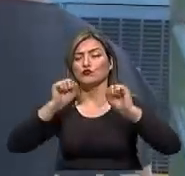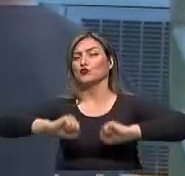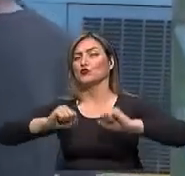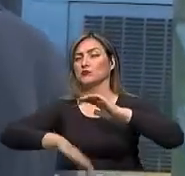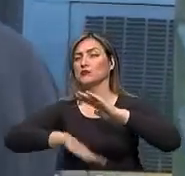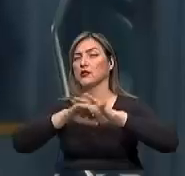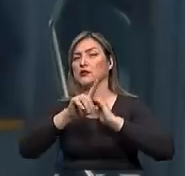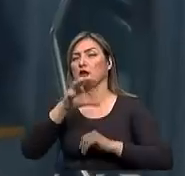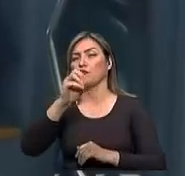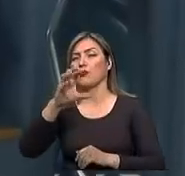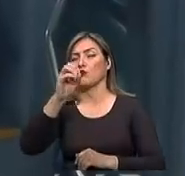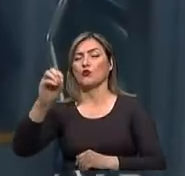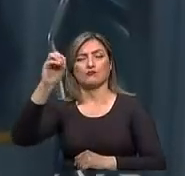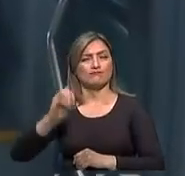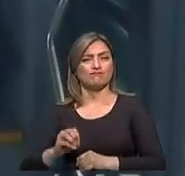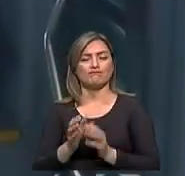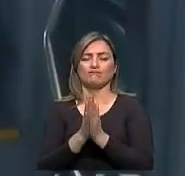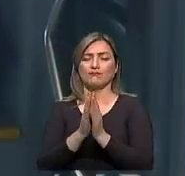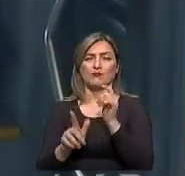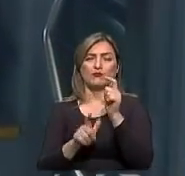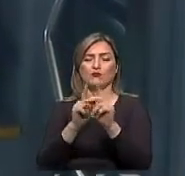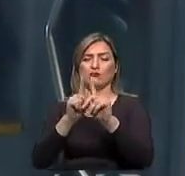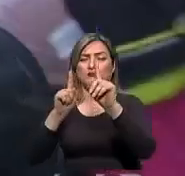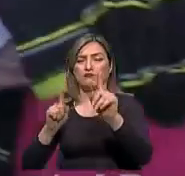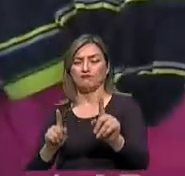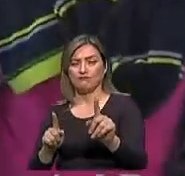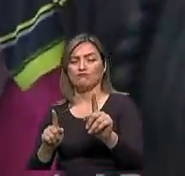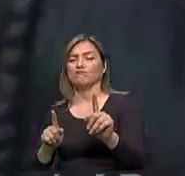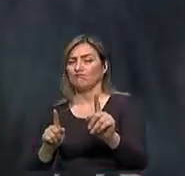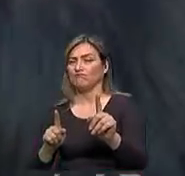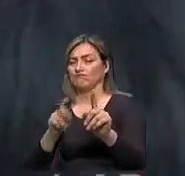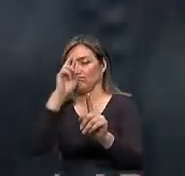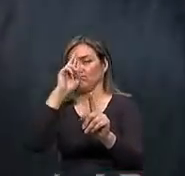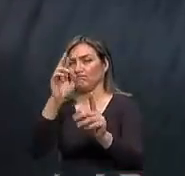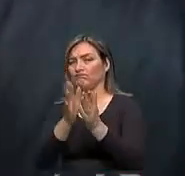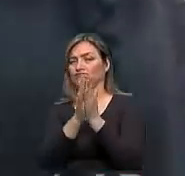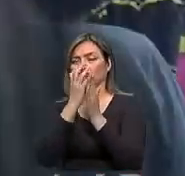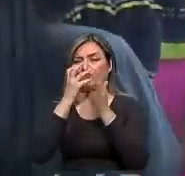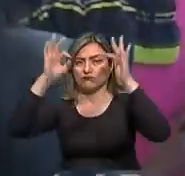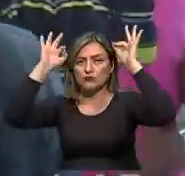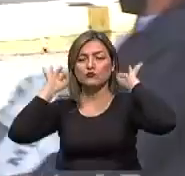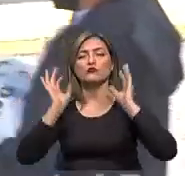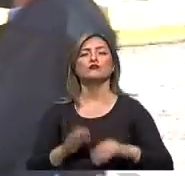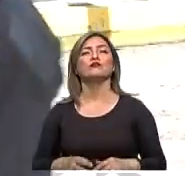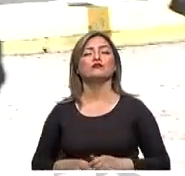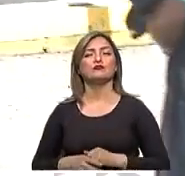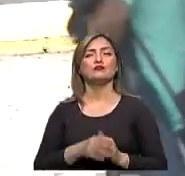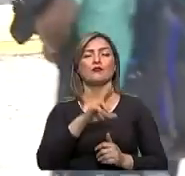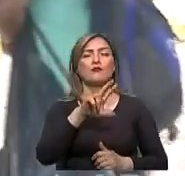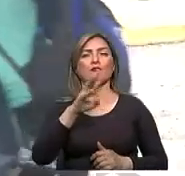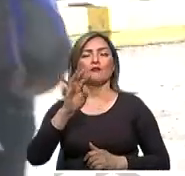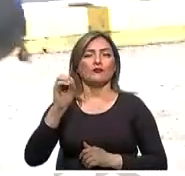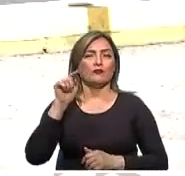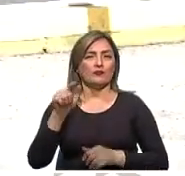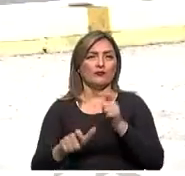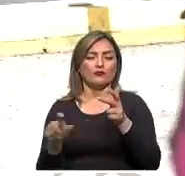el aforo sea del 100%, pero se pide a los ciudadanos que respeten el distanciamiento y el uso de la mascarilla. 360